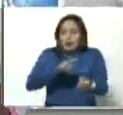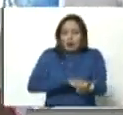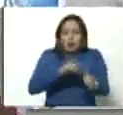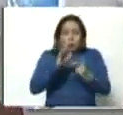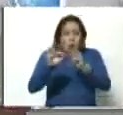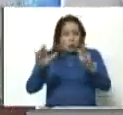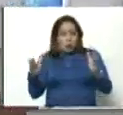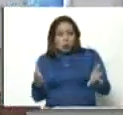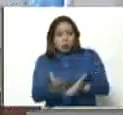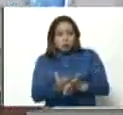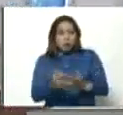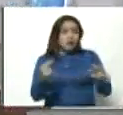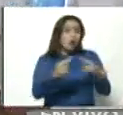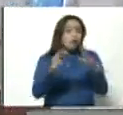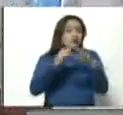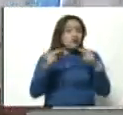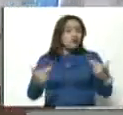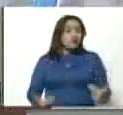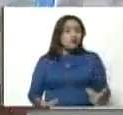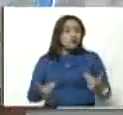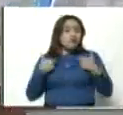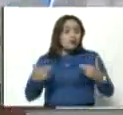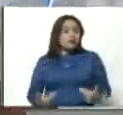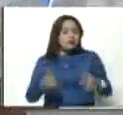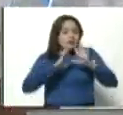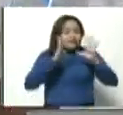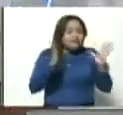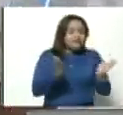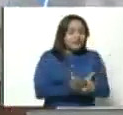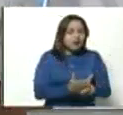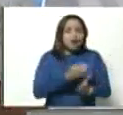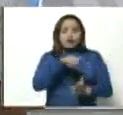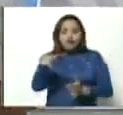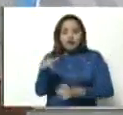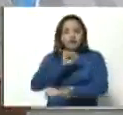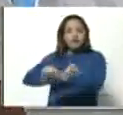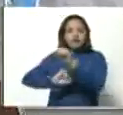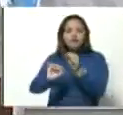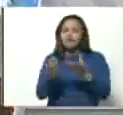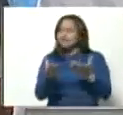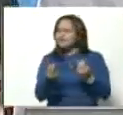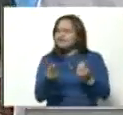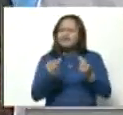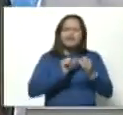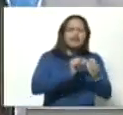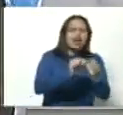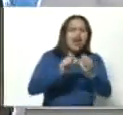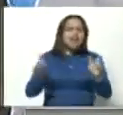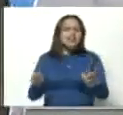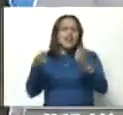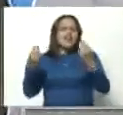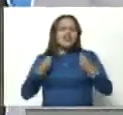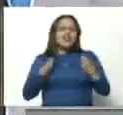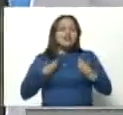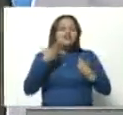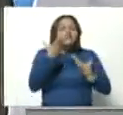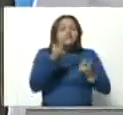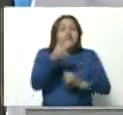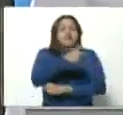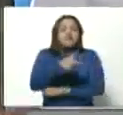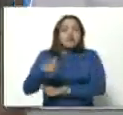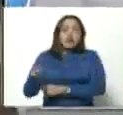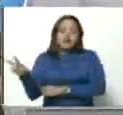que ha conocido la humanidad. Y ustedes han dado una gran batalla, bueno, justamente para salvar la vida a muchos venezolanos y a